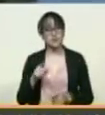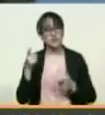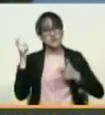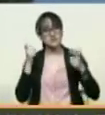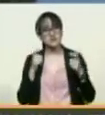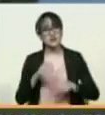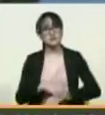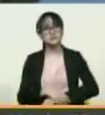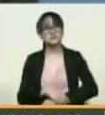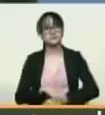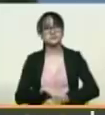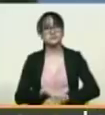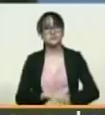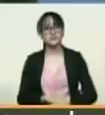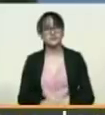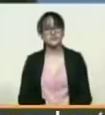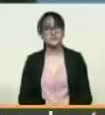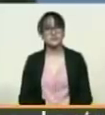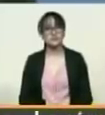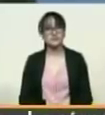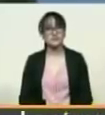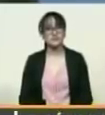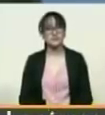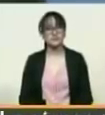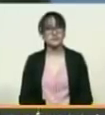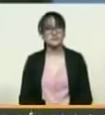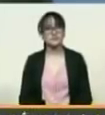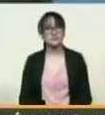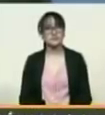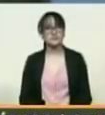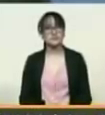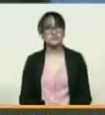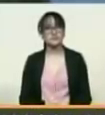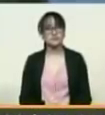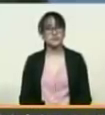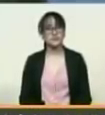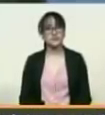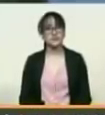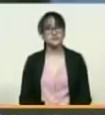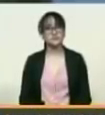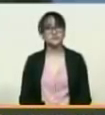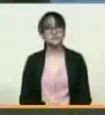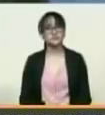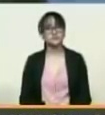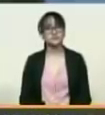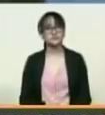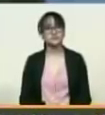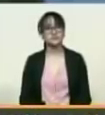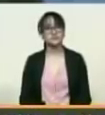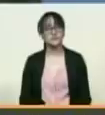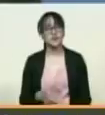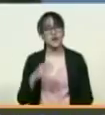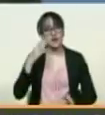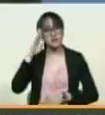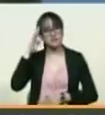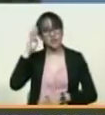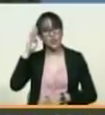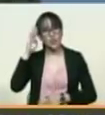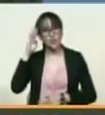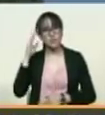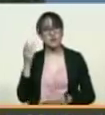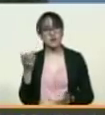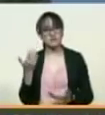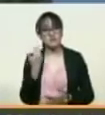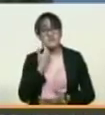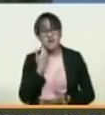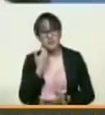los digo yo que le acompañamos incluso en su convalecencia en La Habana. Y luego en Caracas, pero en La Habana, él recibía